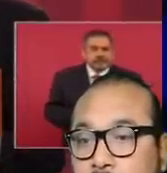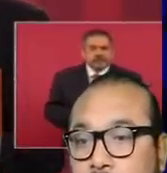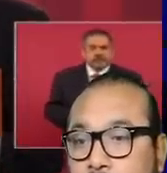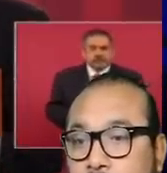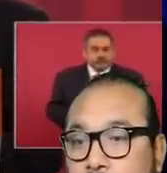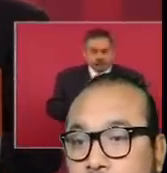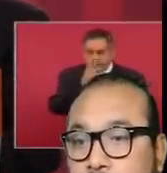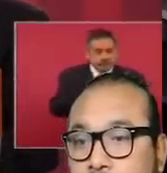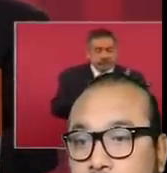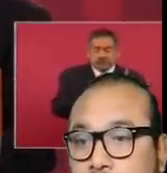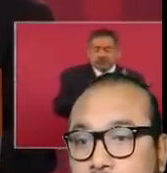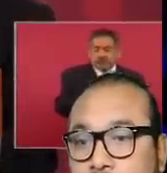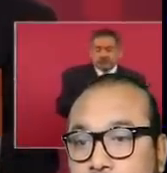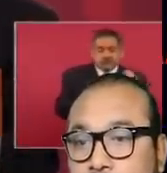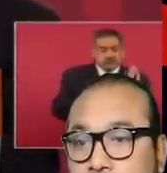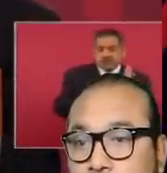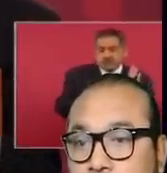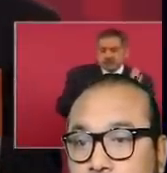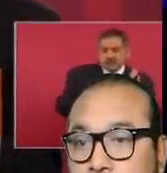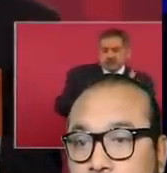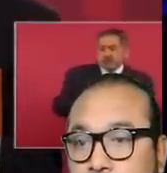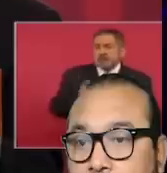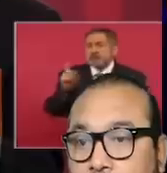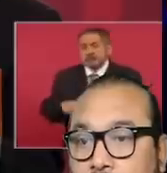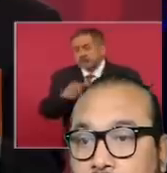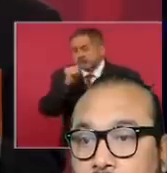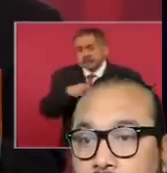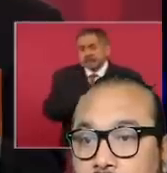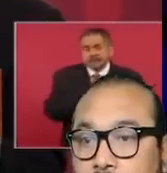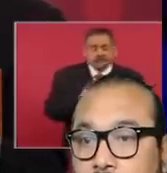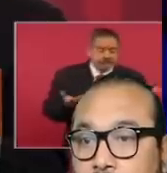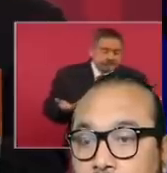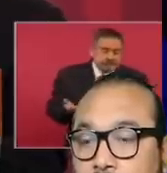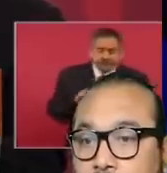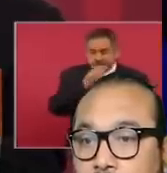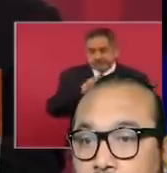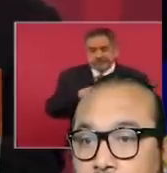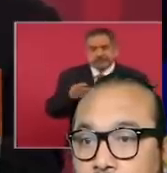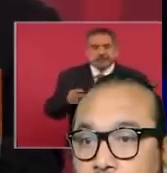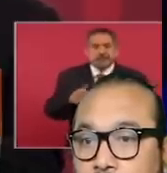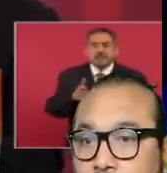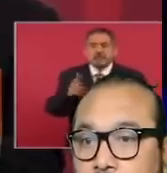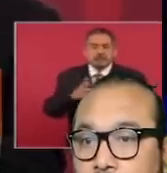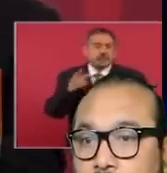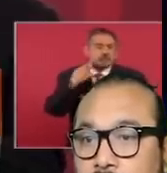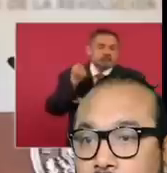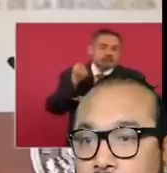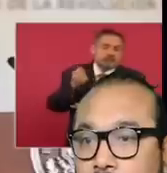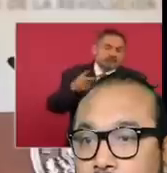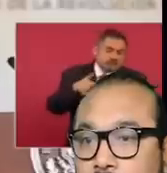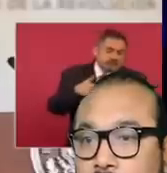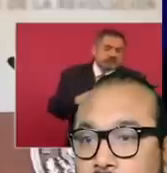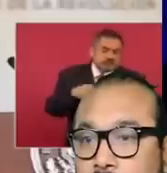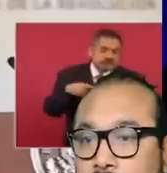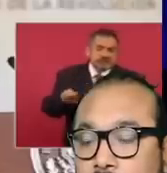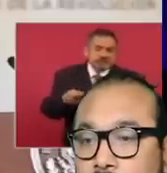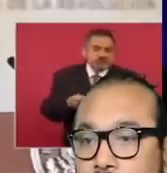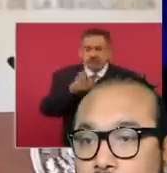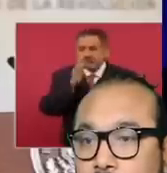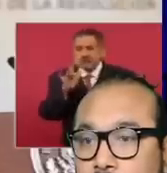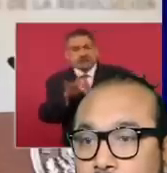este no se puede porque no se aceptó la reforma Entonces los partidos son